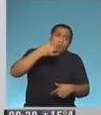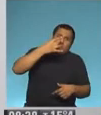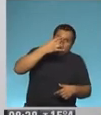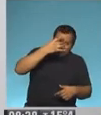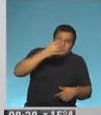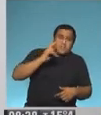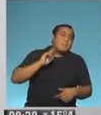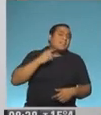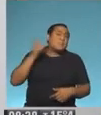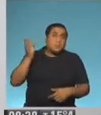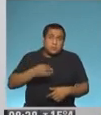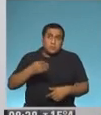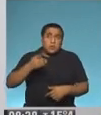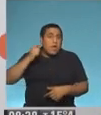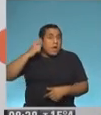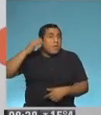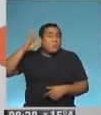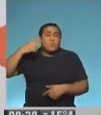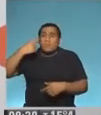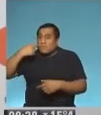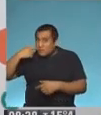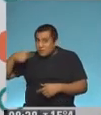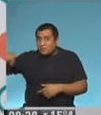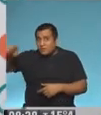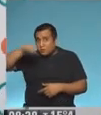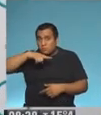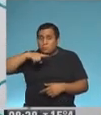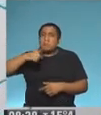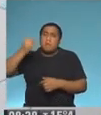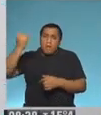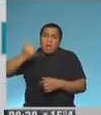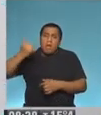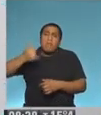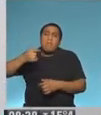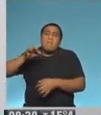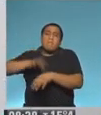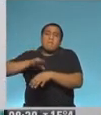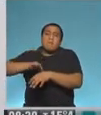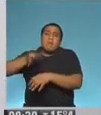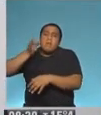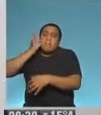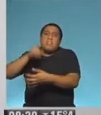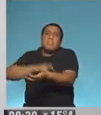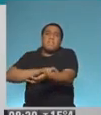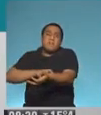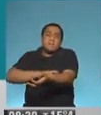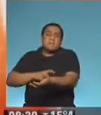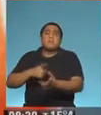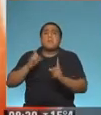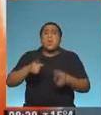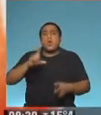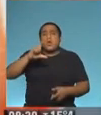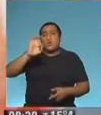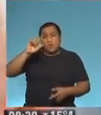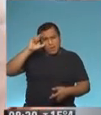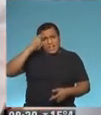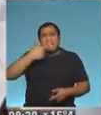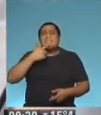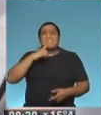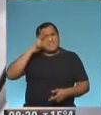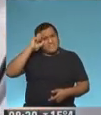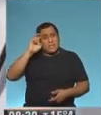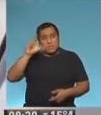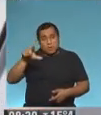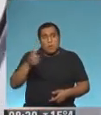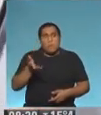de la población adulta ha referido en esta encuesta ser diabético. El colesterol elevado afecta a 1/3